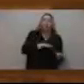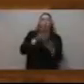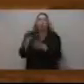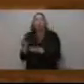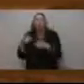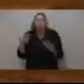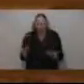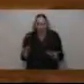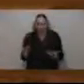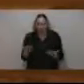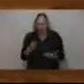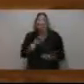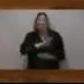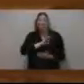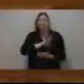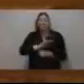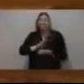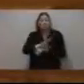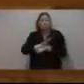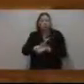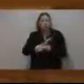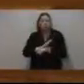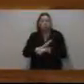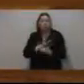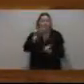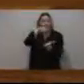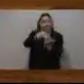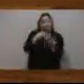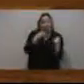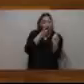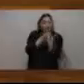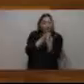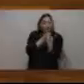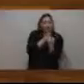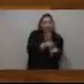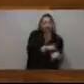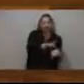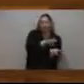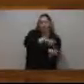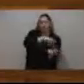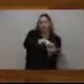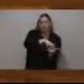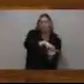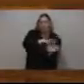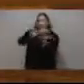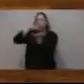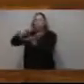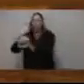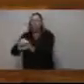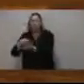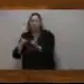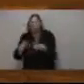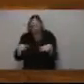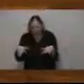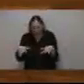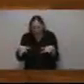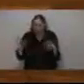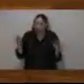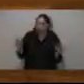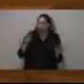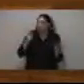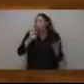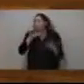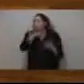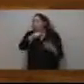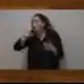consejero, aunque parezca mentira, la reglasificadora de Gijón se ha movido de sitio. Ha sido una cuestión de magia, o al menos eso es lo que ustedes tratan de hacer